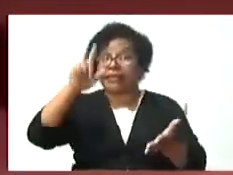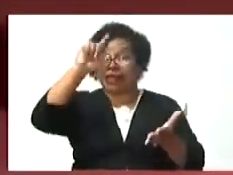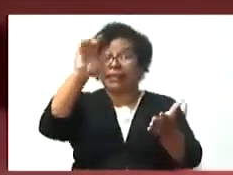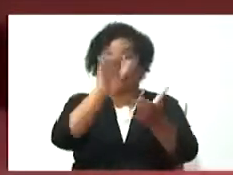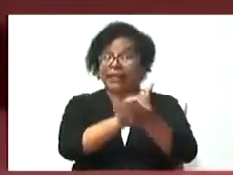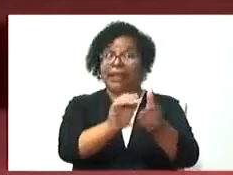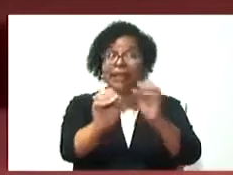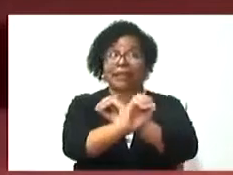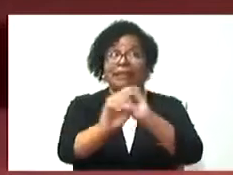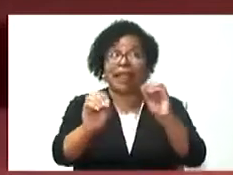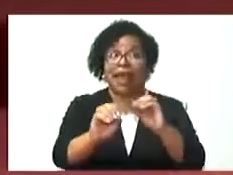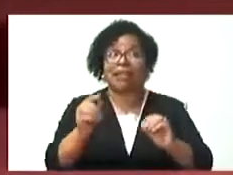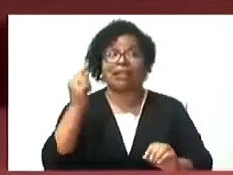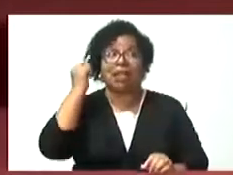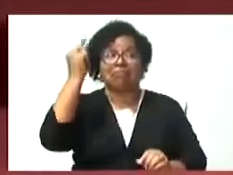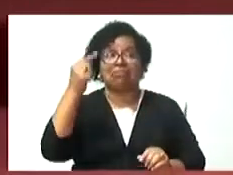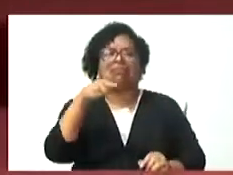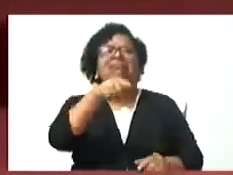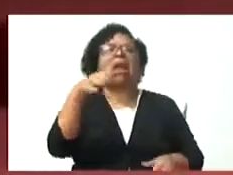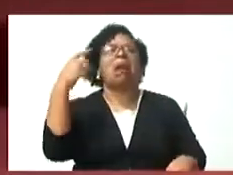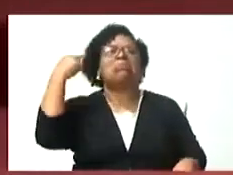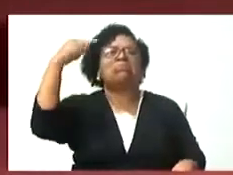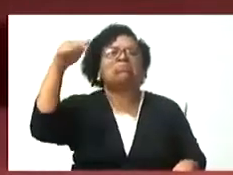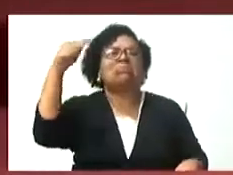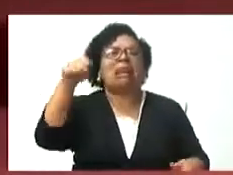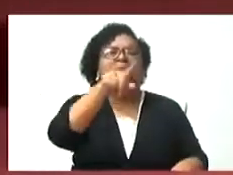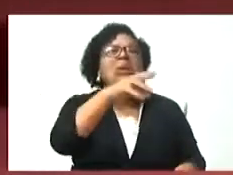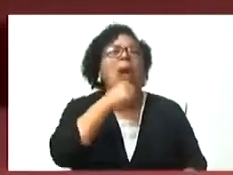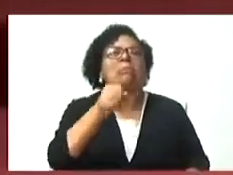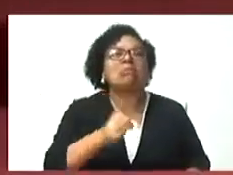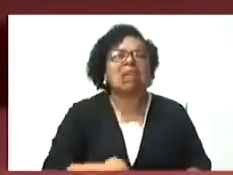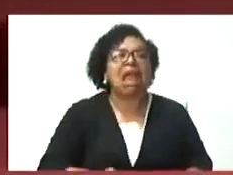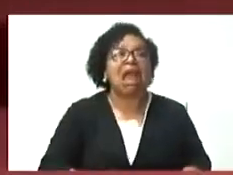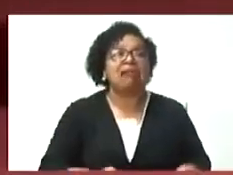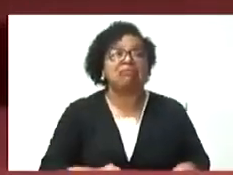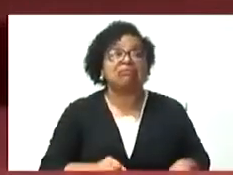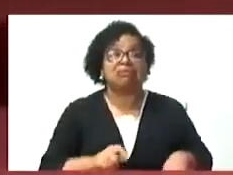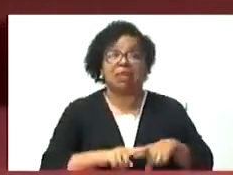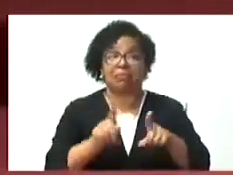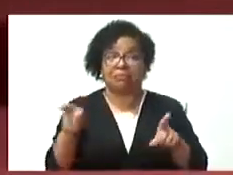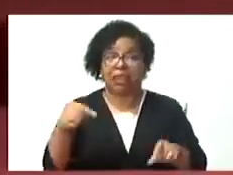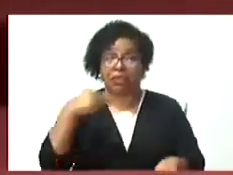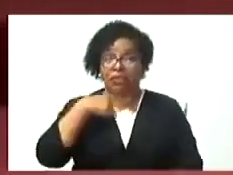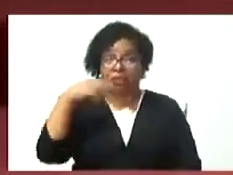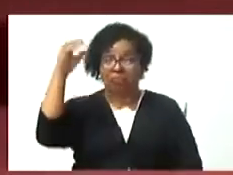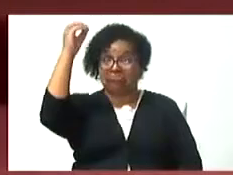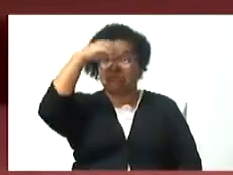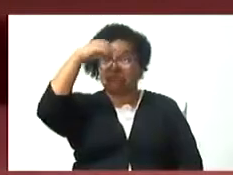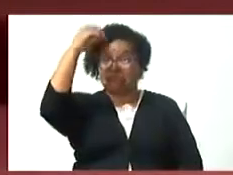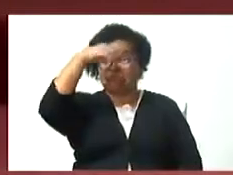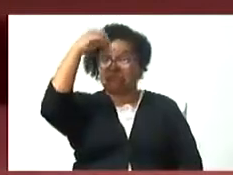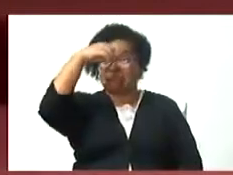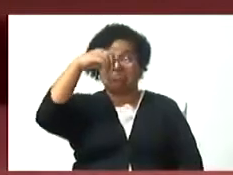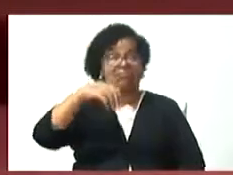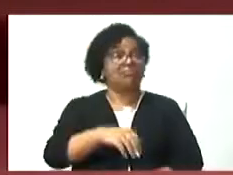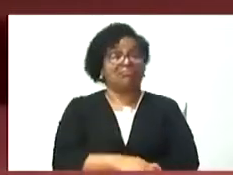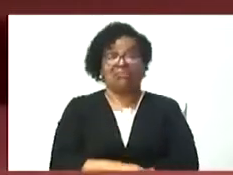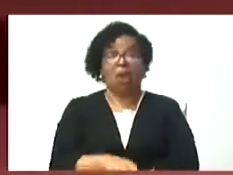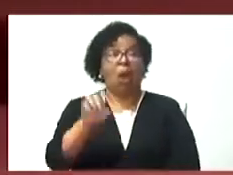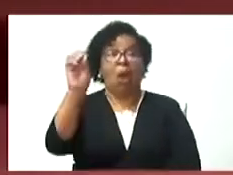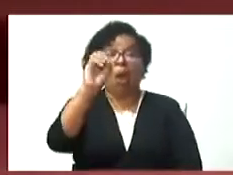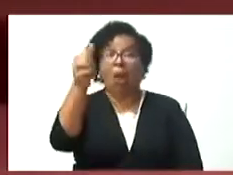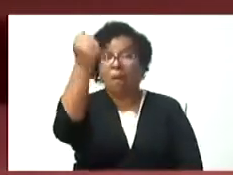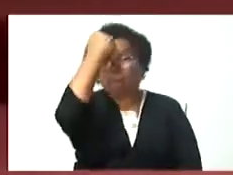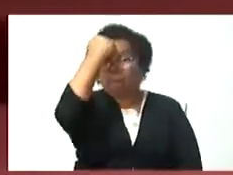y piensen que lo que habían esta vieja vieja pero no tonta esto